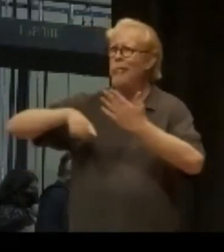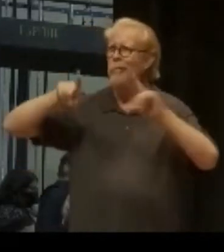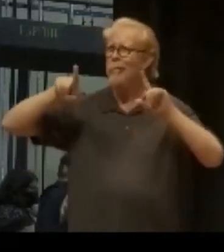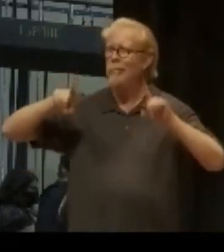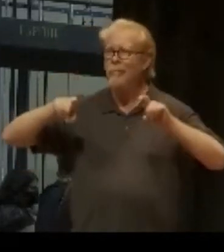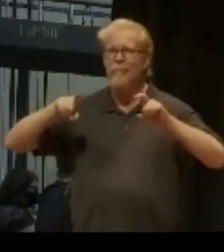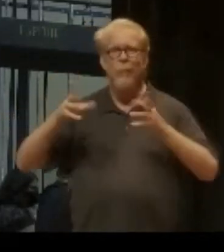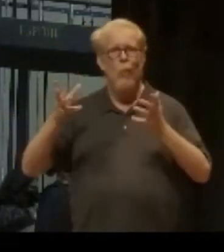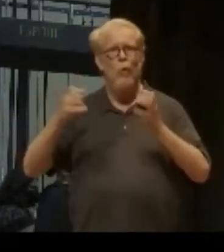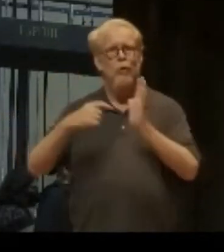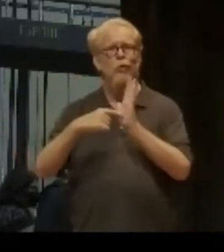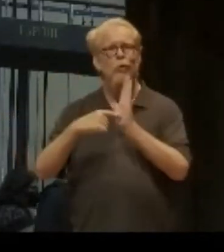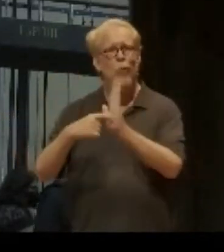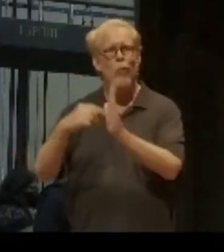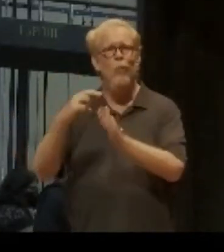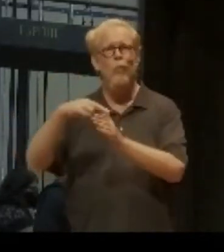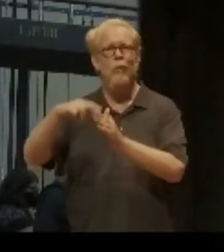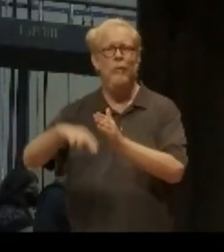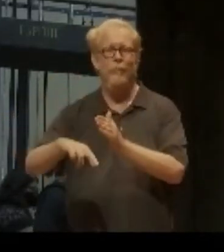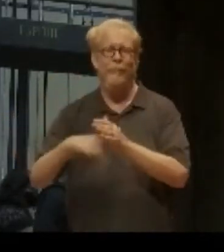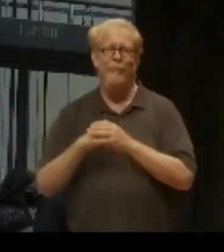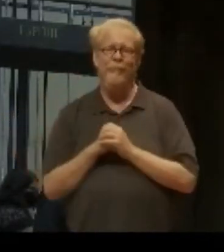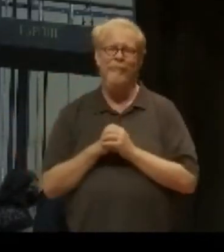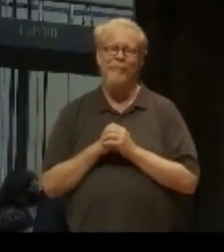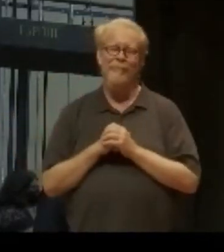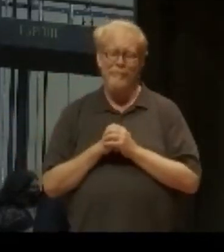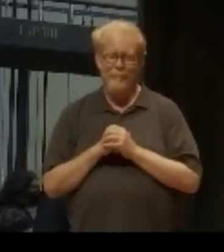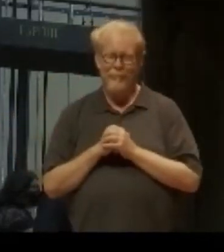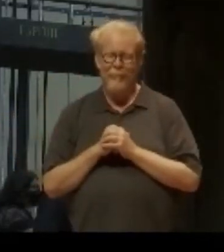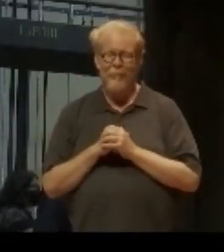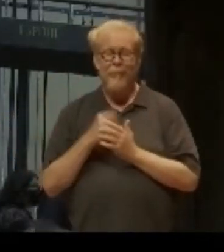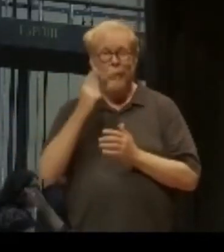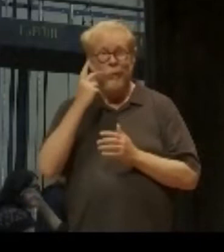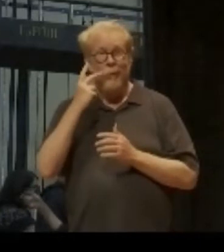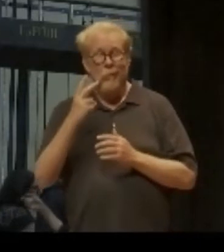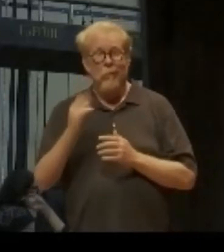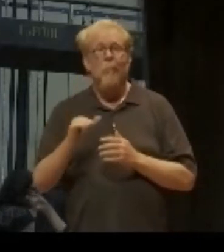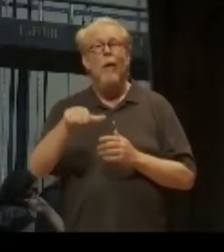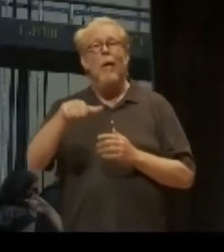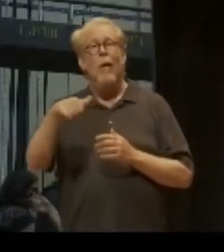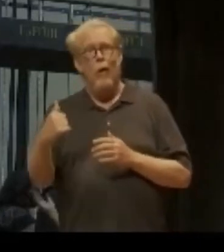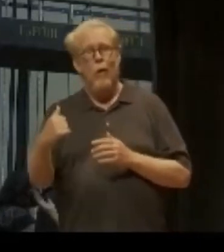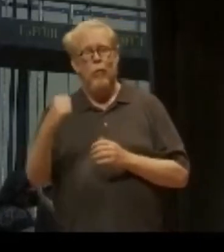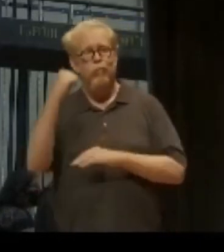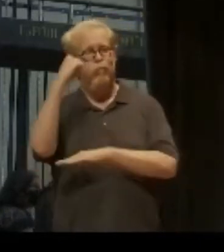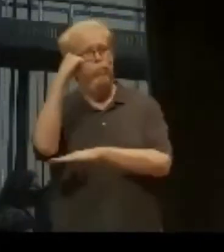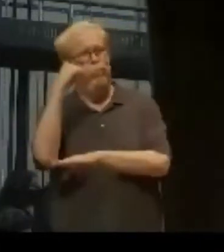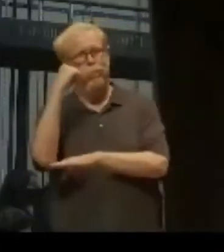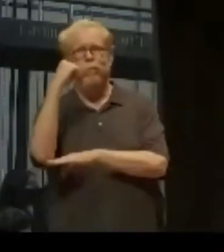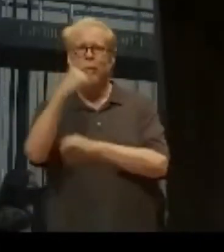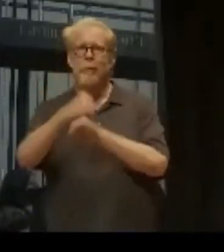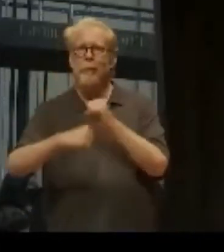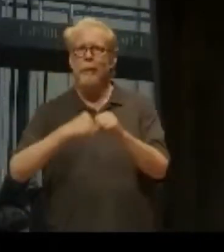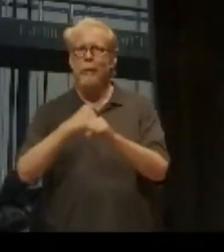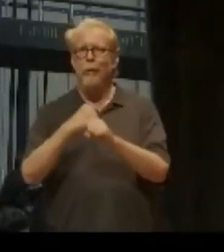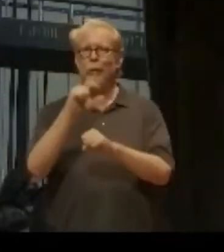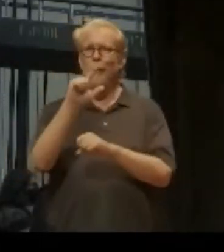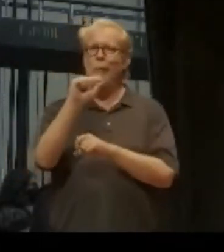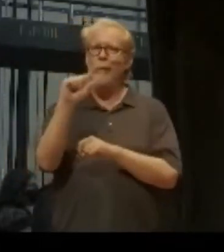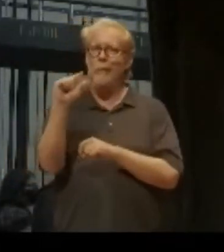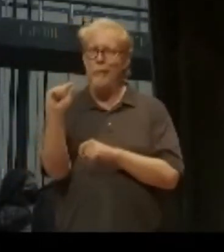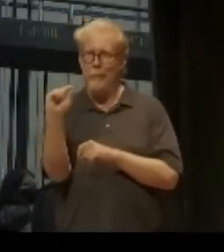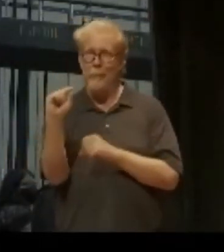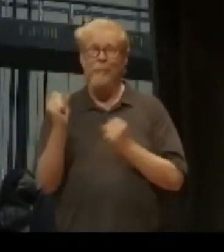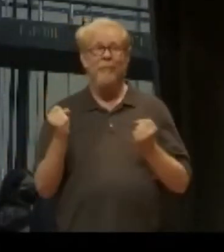personal estaba de hecho molesto porque la evaluación no se realizó porque ellos querían mostrar los resultados y queríamos tener otro año récord en el